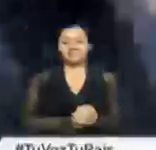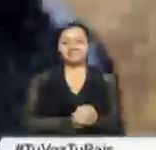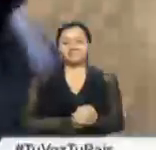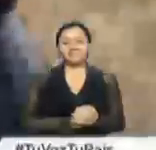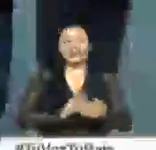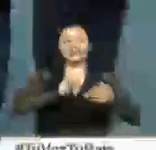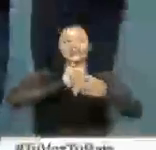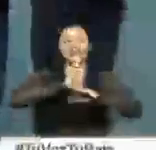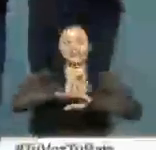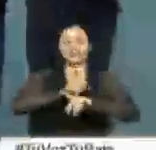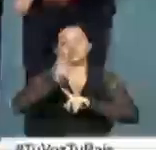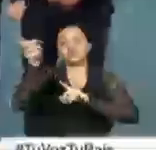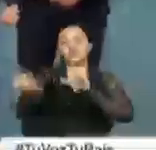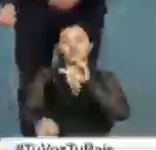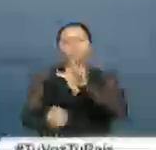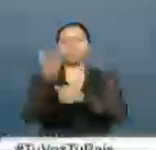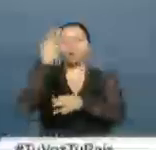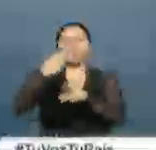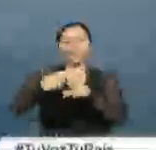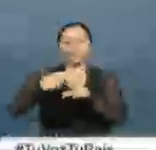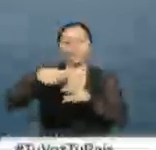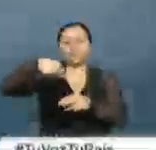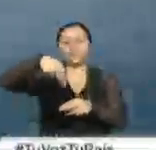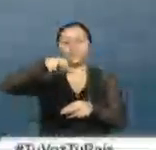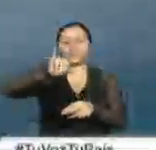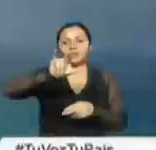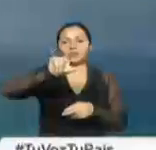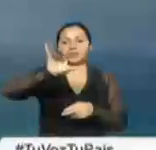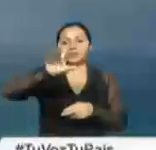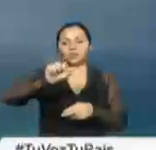Luego se traslada al volcán Quilotoa